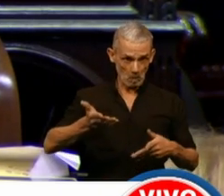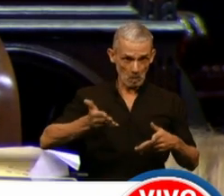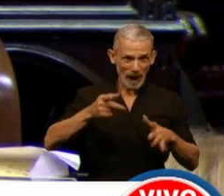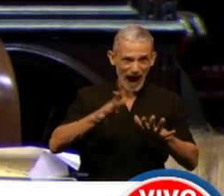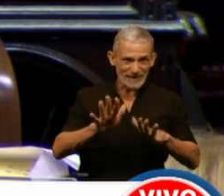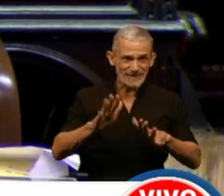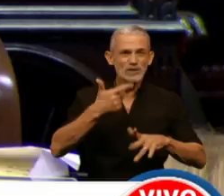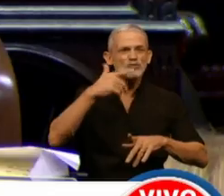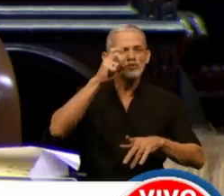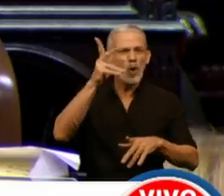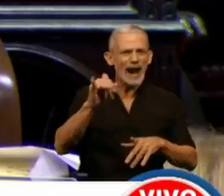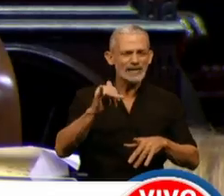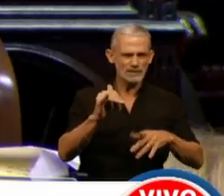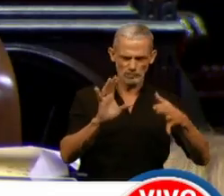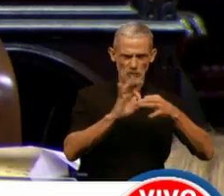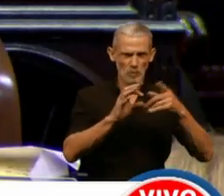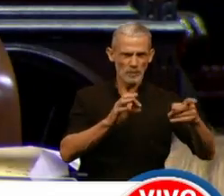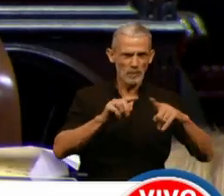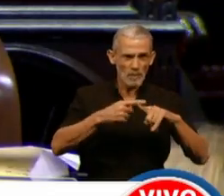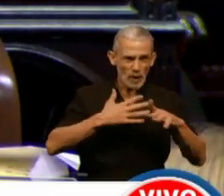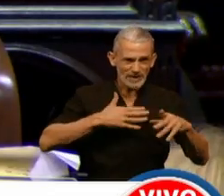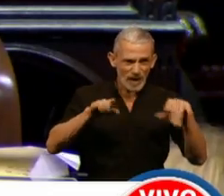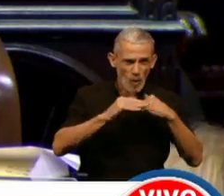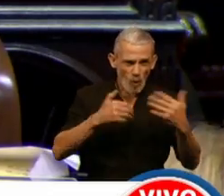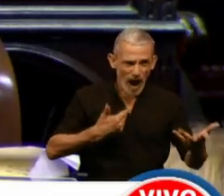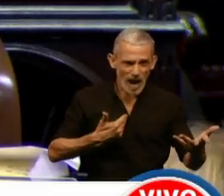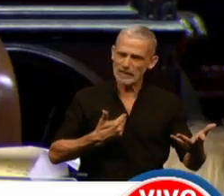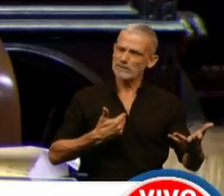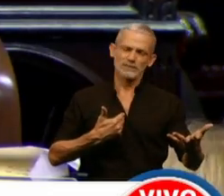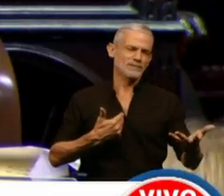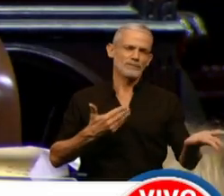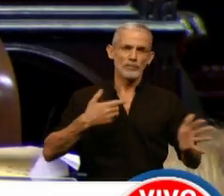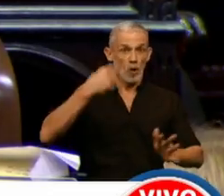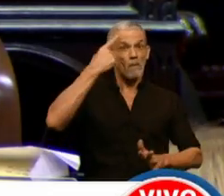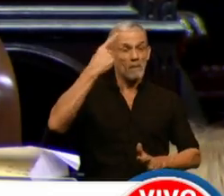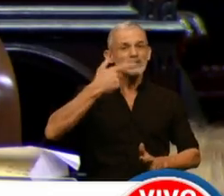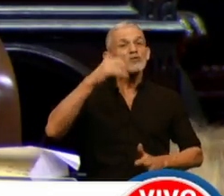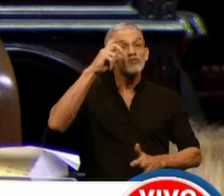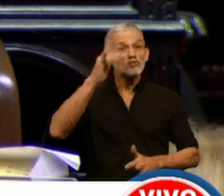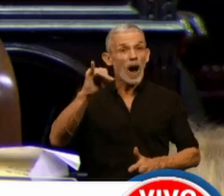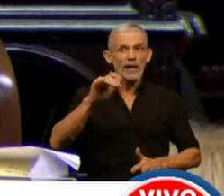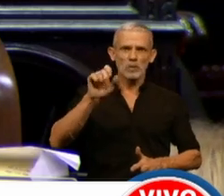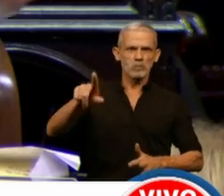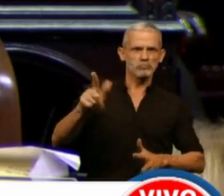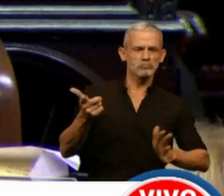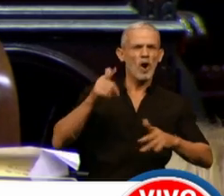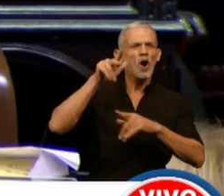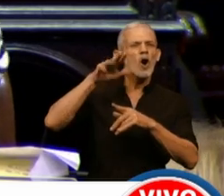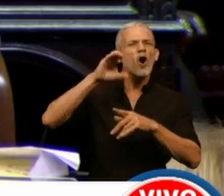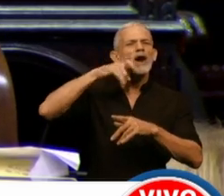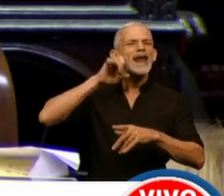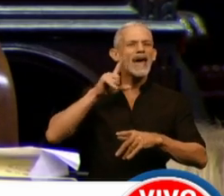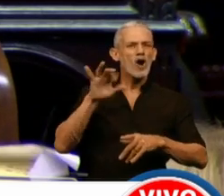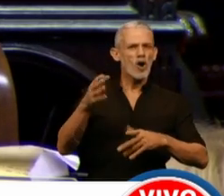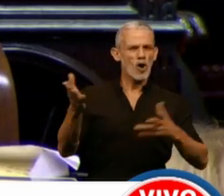suárez es del signo político del frente de todos estaba convencida que era el delfín de cornejo